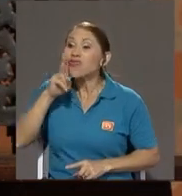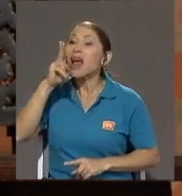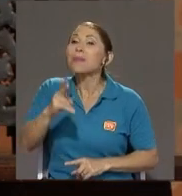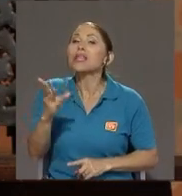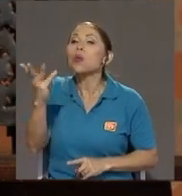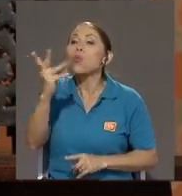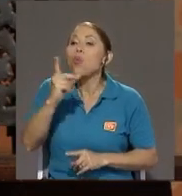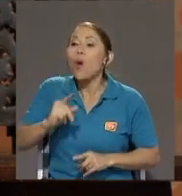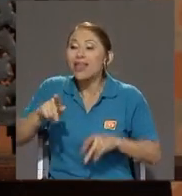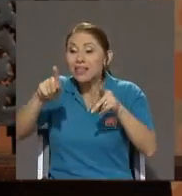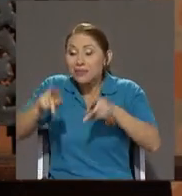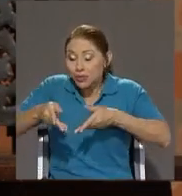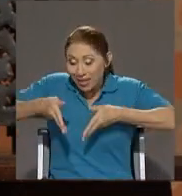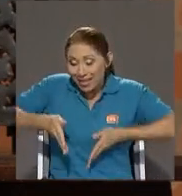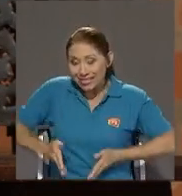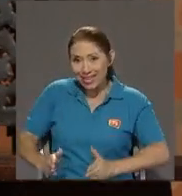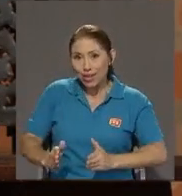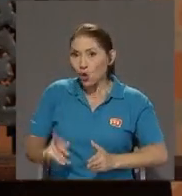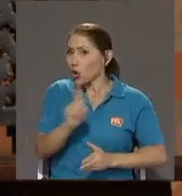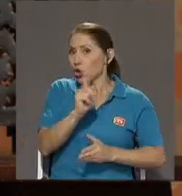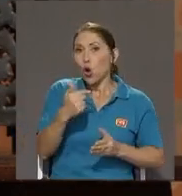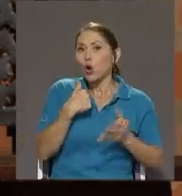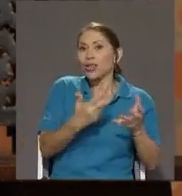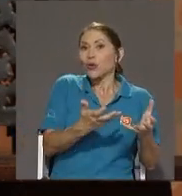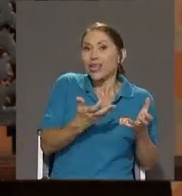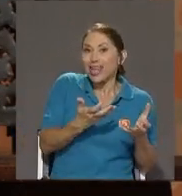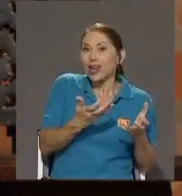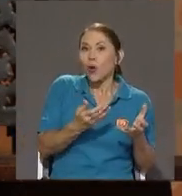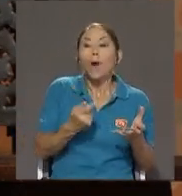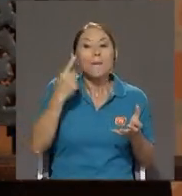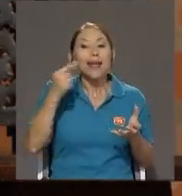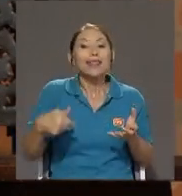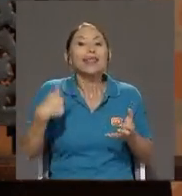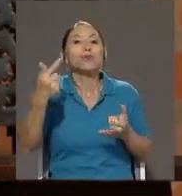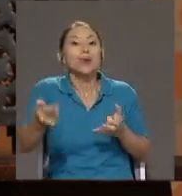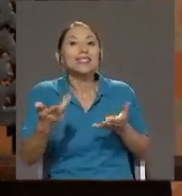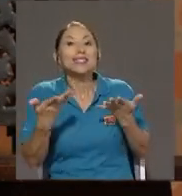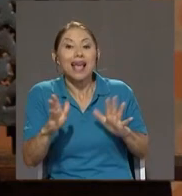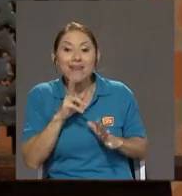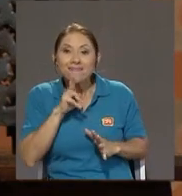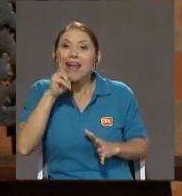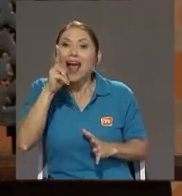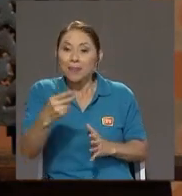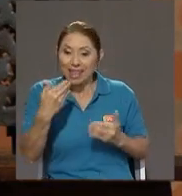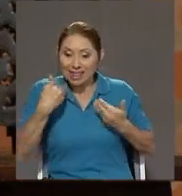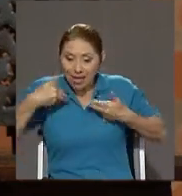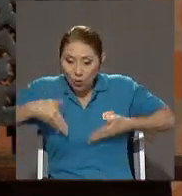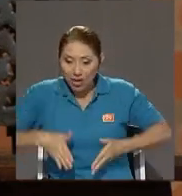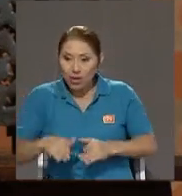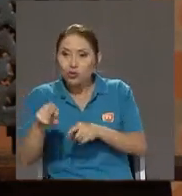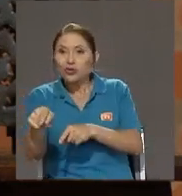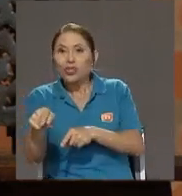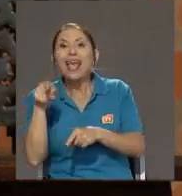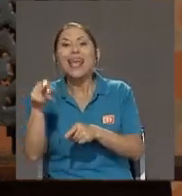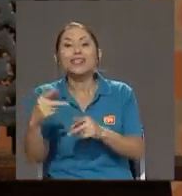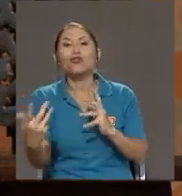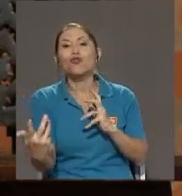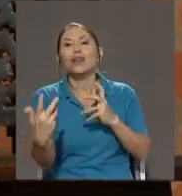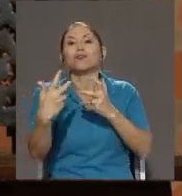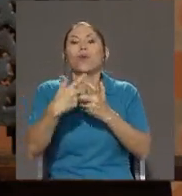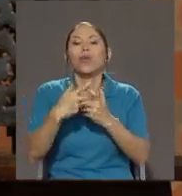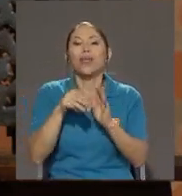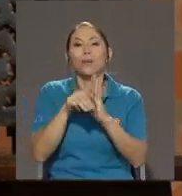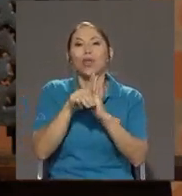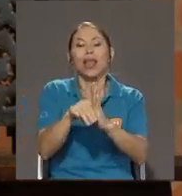decir, no lo que yo quisiera tener, sino lo que realmente tengo, resulta que esos parecieran responder más al modelo de capital